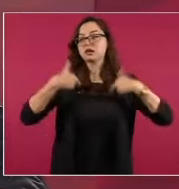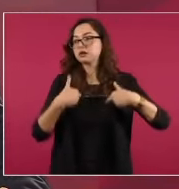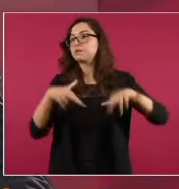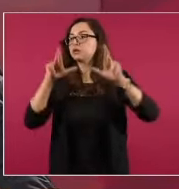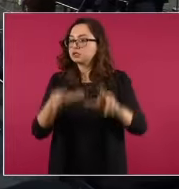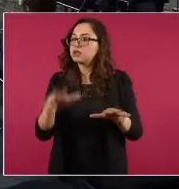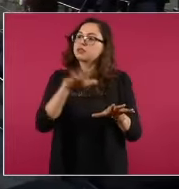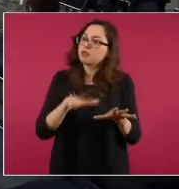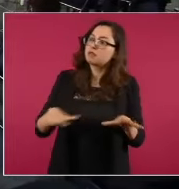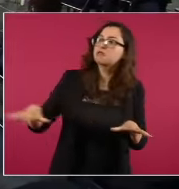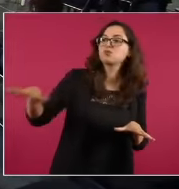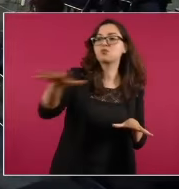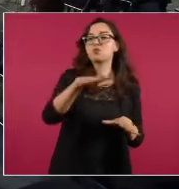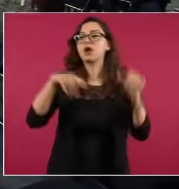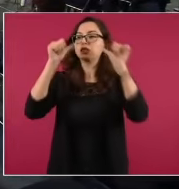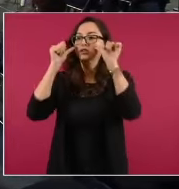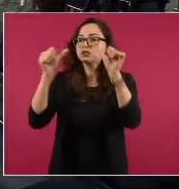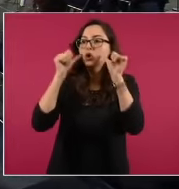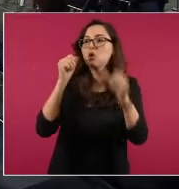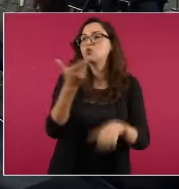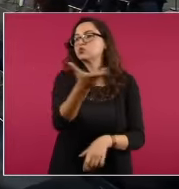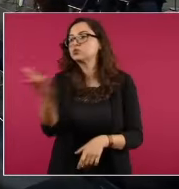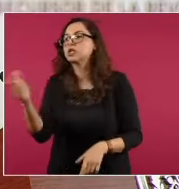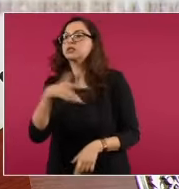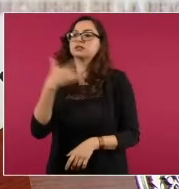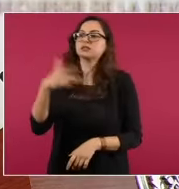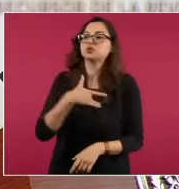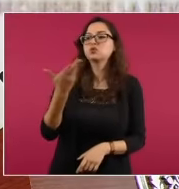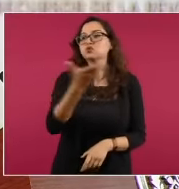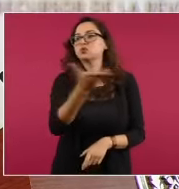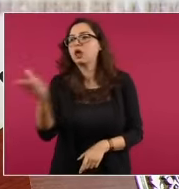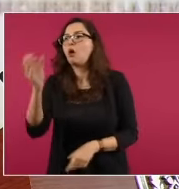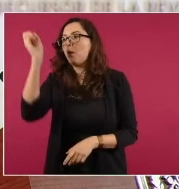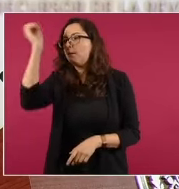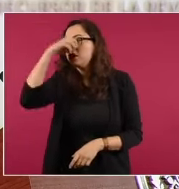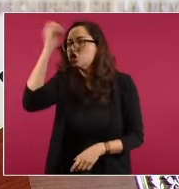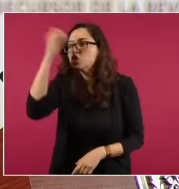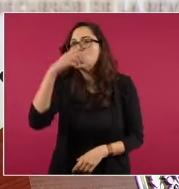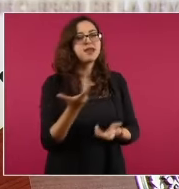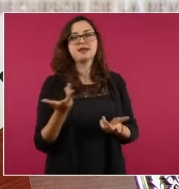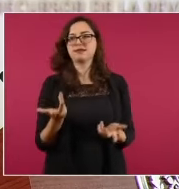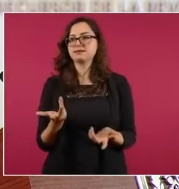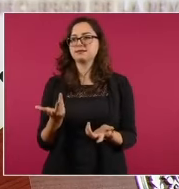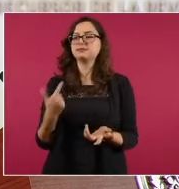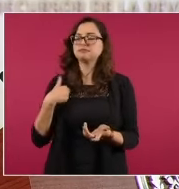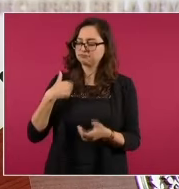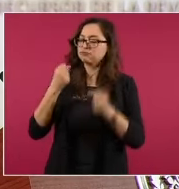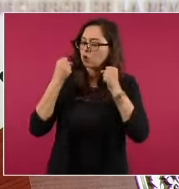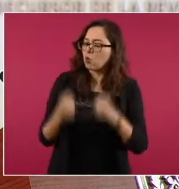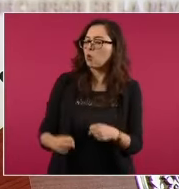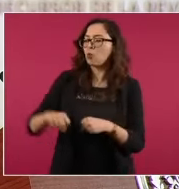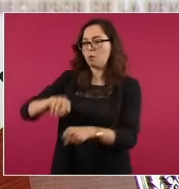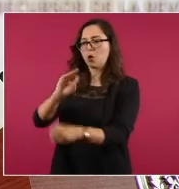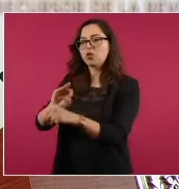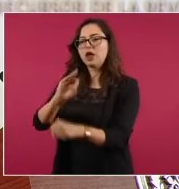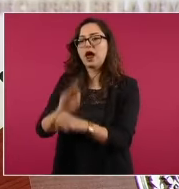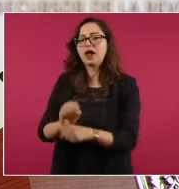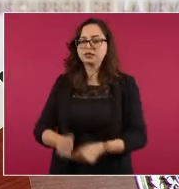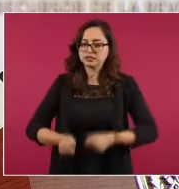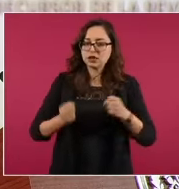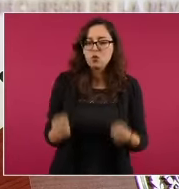estar pendiente de las peticiones del pueblo y que iba a garantizar que